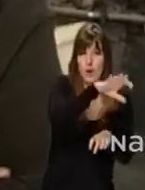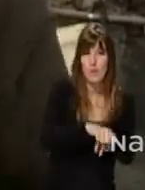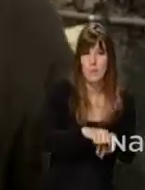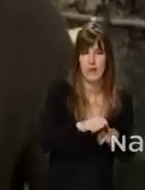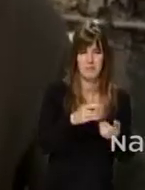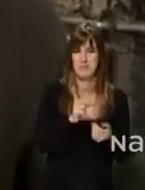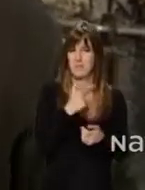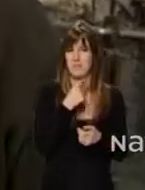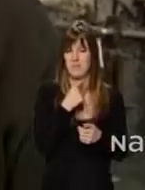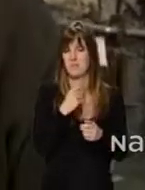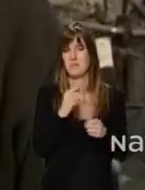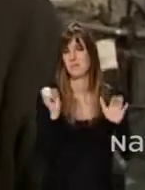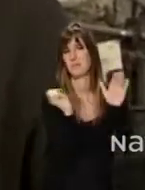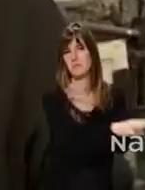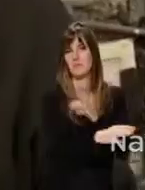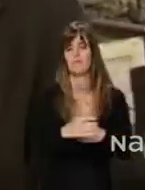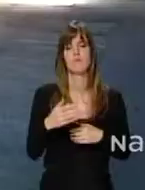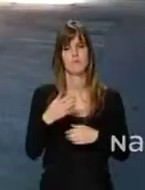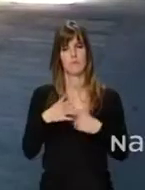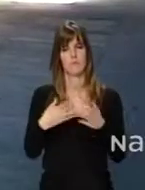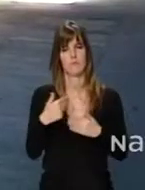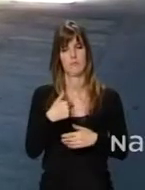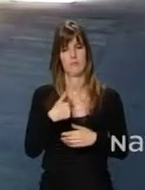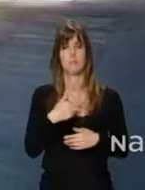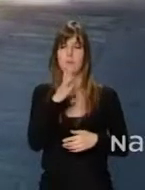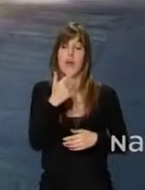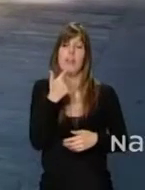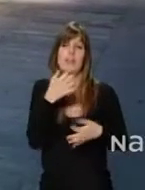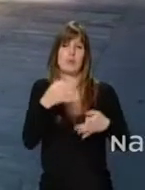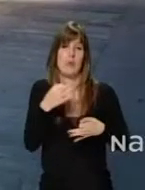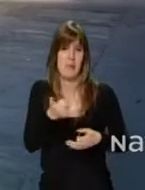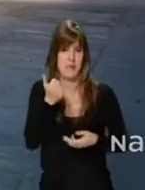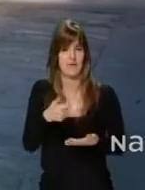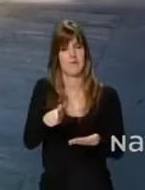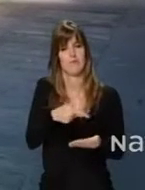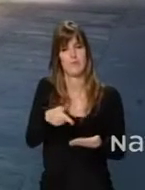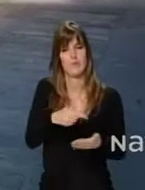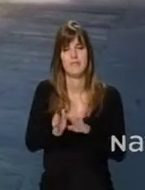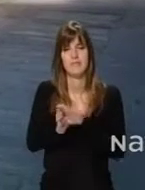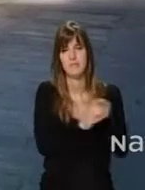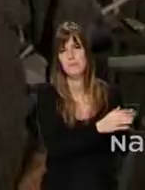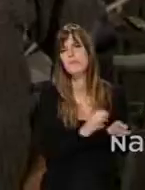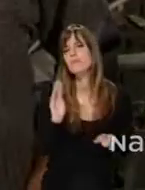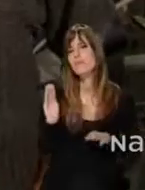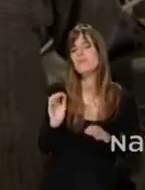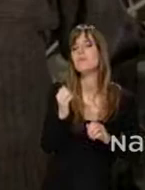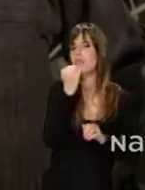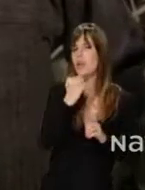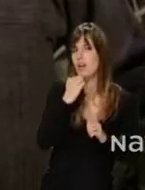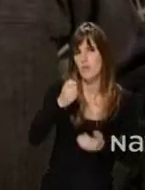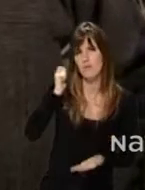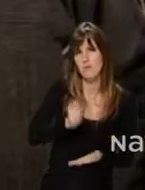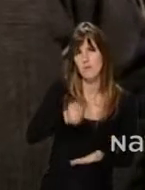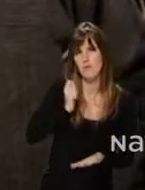él una que era, decía que era más segura. Y cuando empezaste a trabajar la forja, Simón, ¿qué trabajos te demandaban